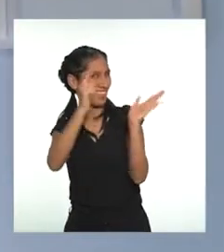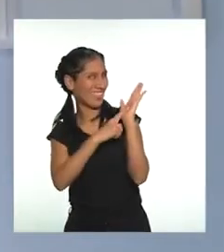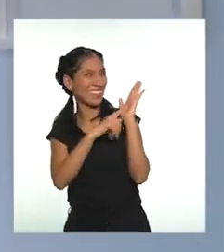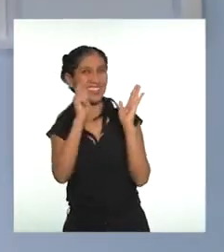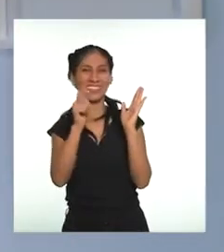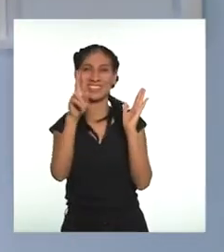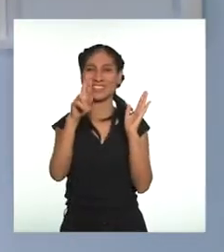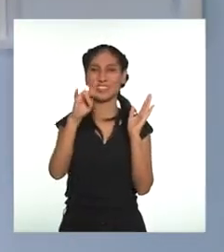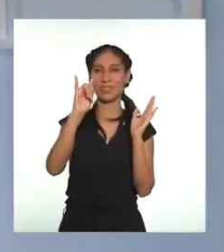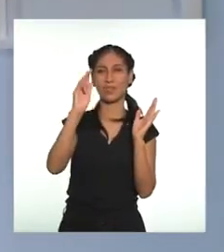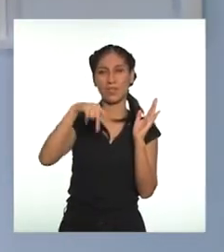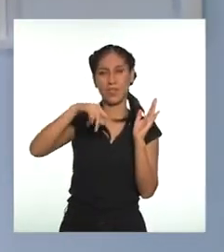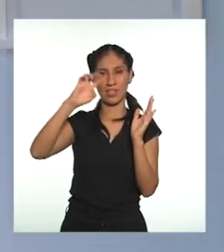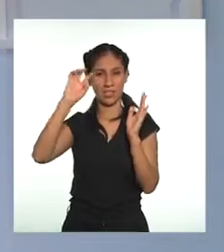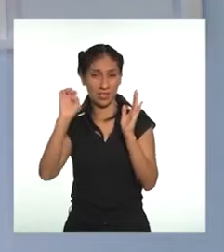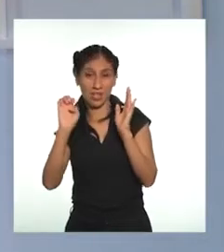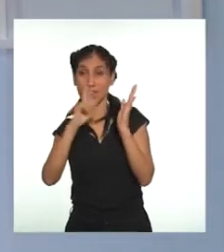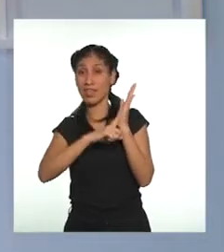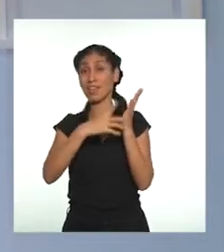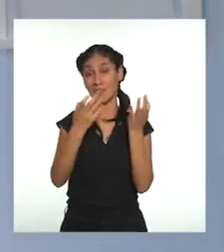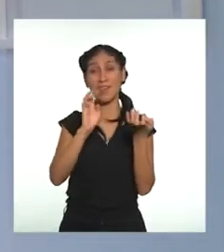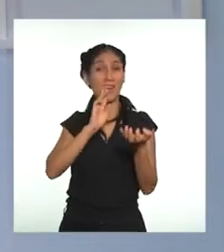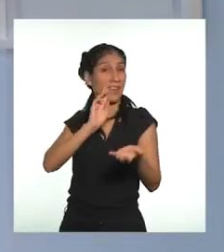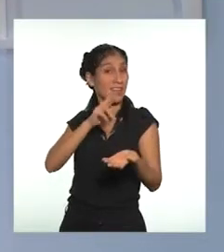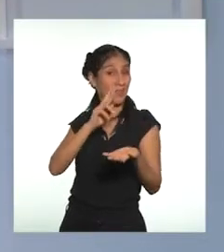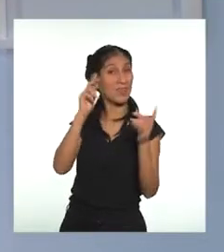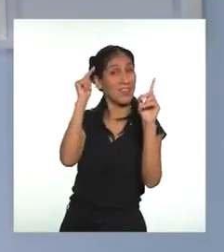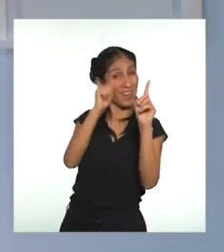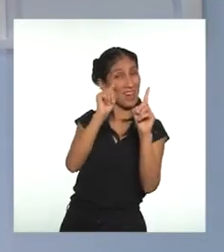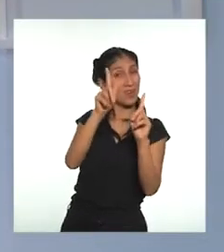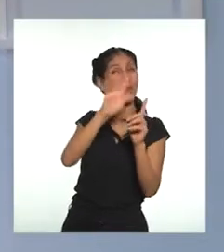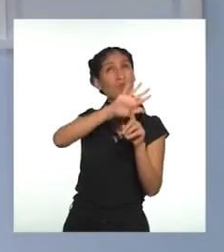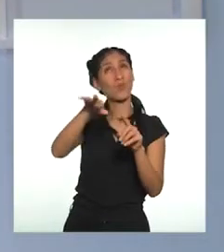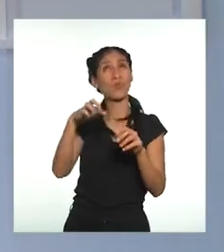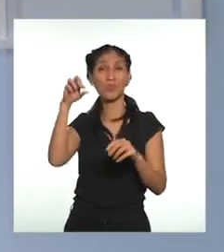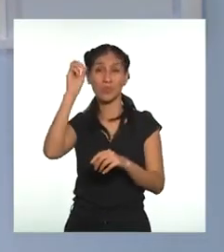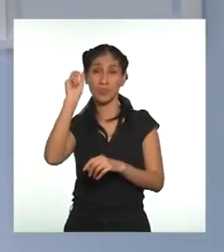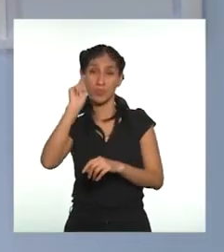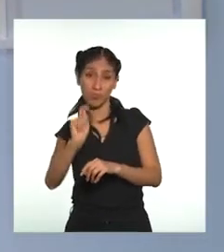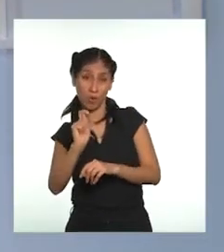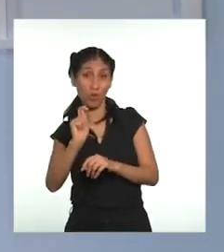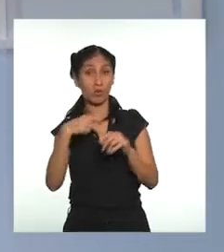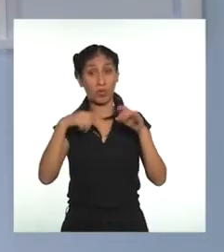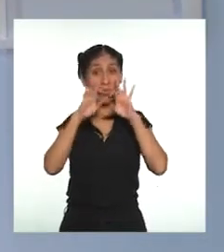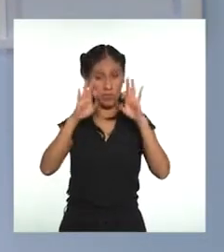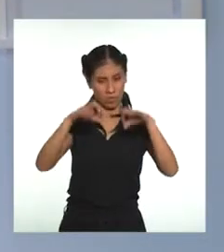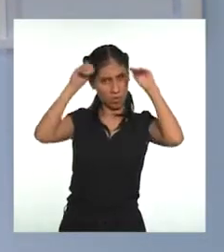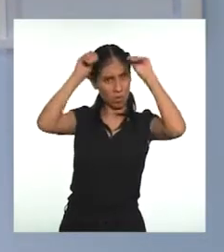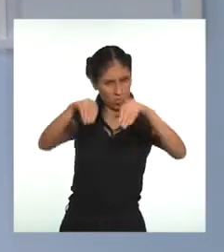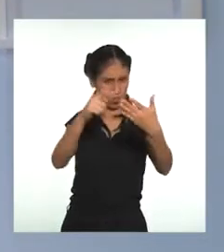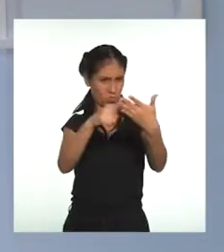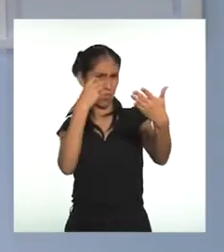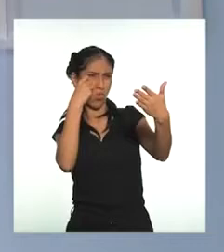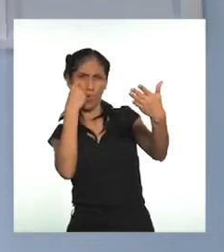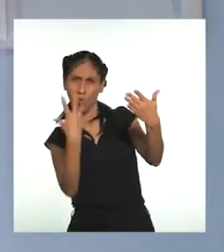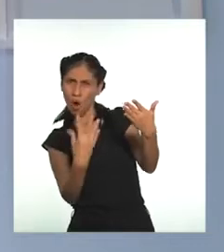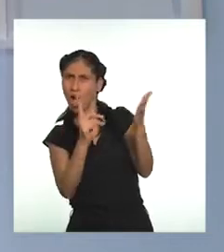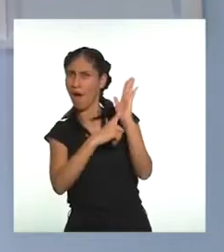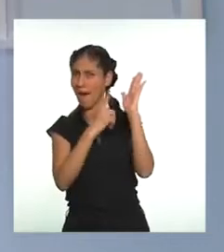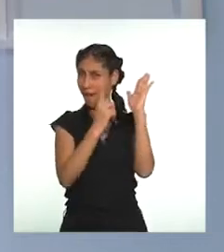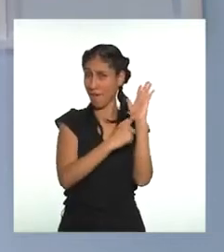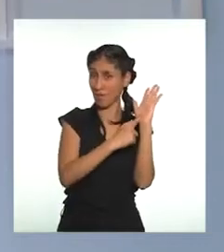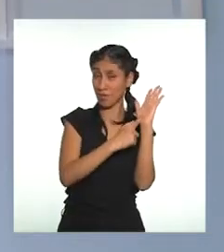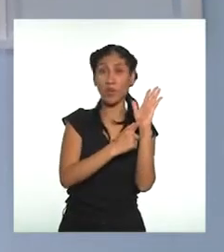hashtag Trueque Bicentenario, me encantaría responderle a Guillermo con un post en mis redes sociales que refleje todo este reconocimiento